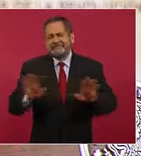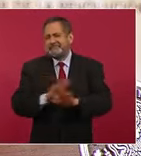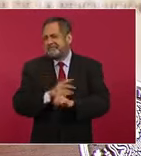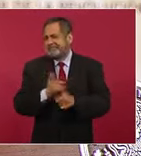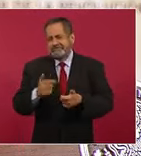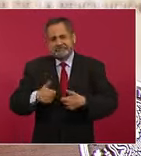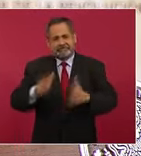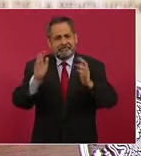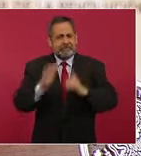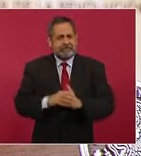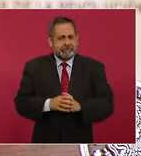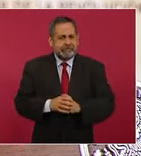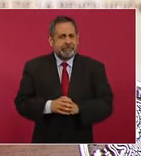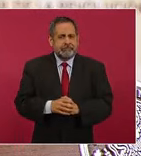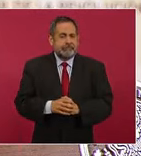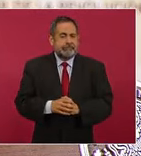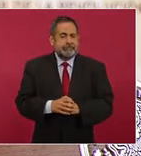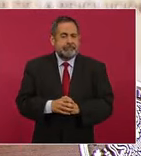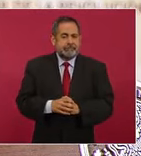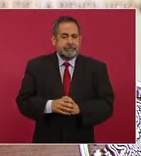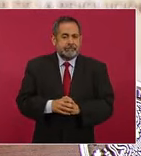Y ojalá y de veras